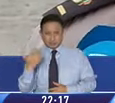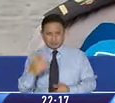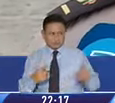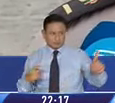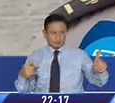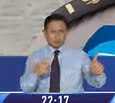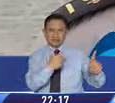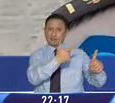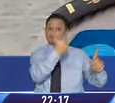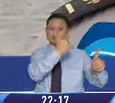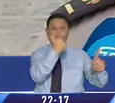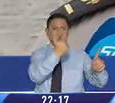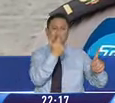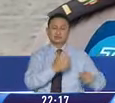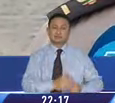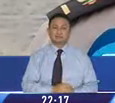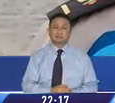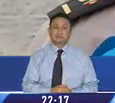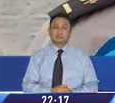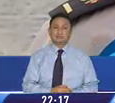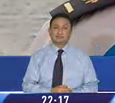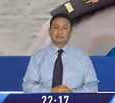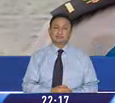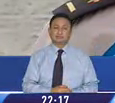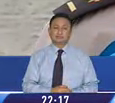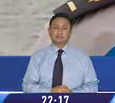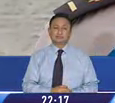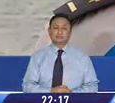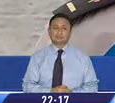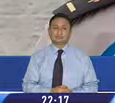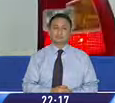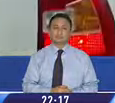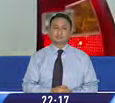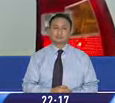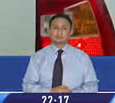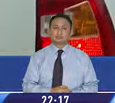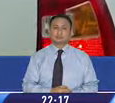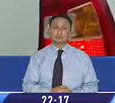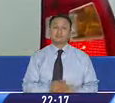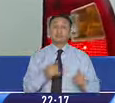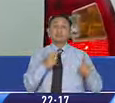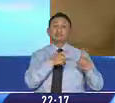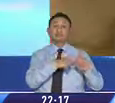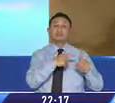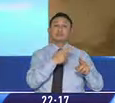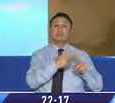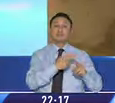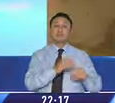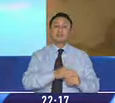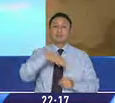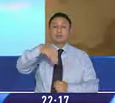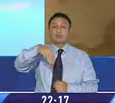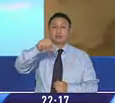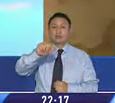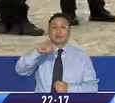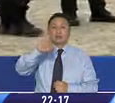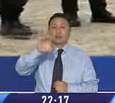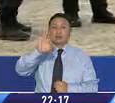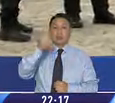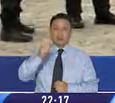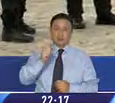proceden a realizar el acto violento que estamos presenciando. La víctima, identificado como Marcos Angulo Rivera,